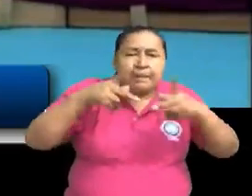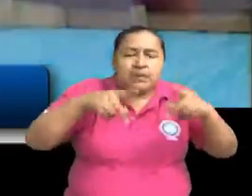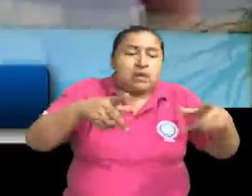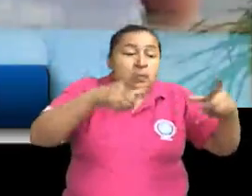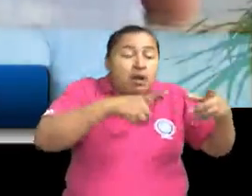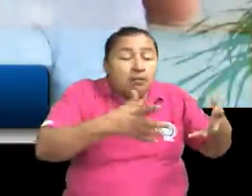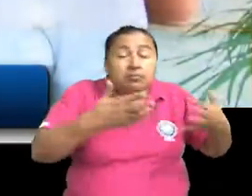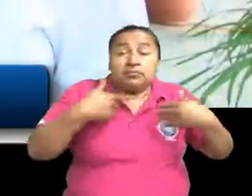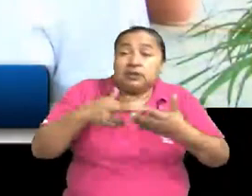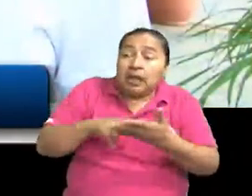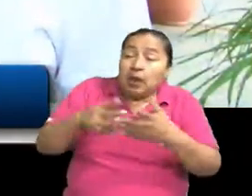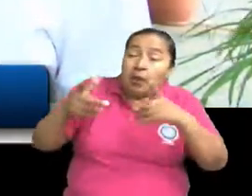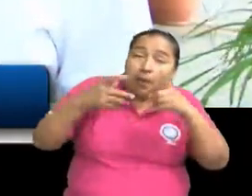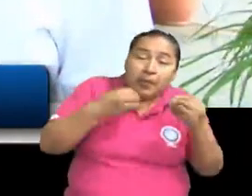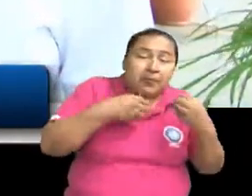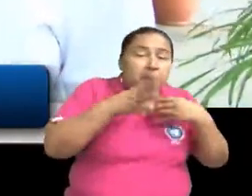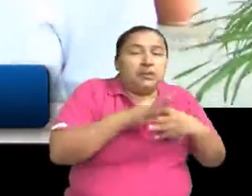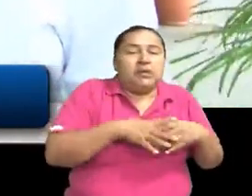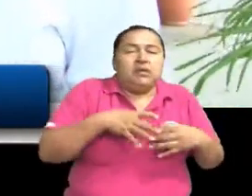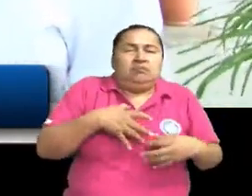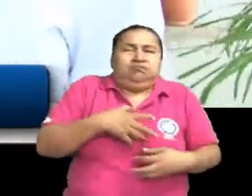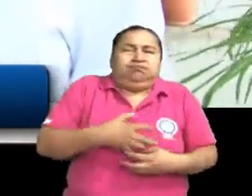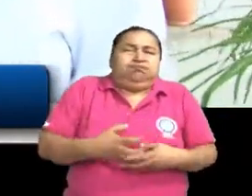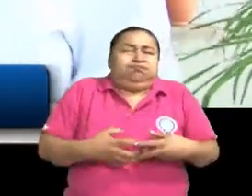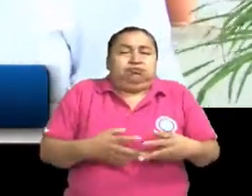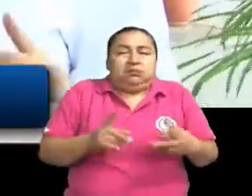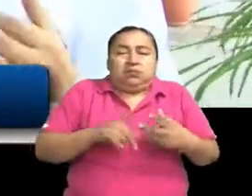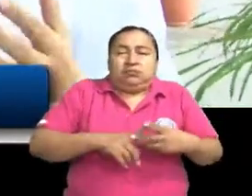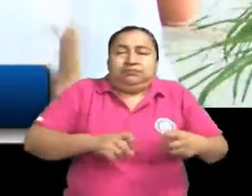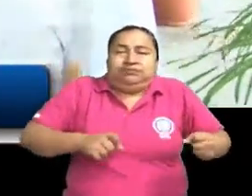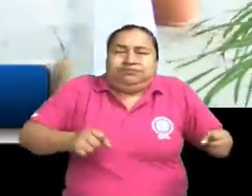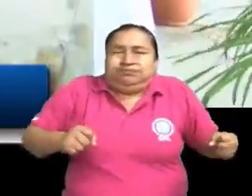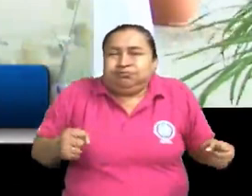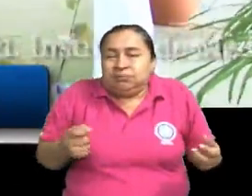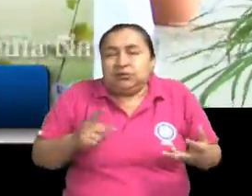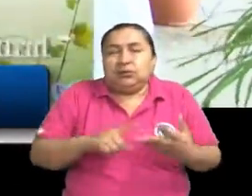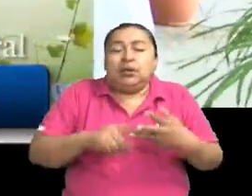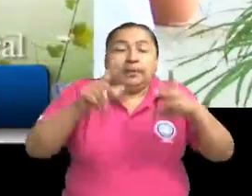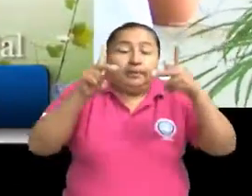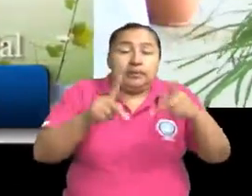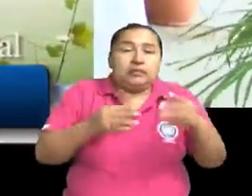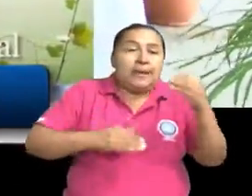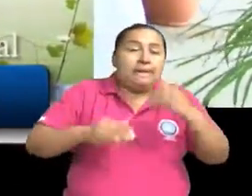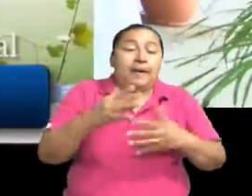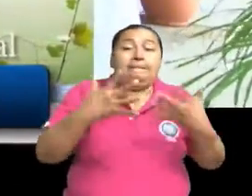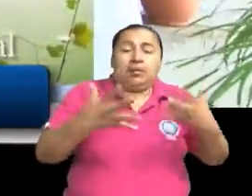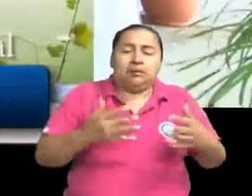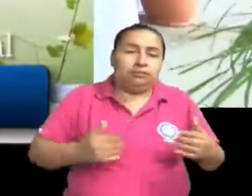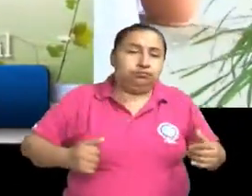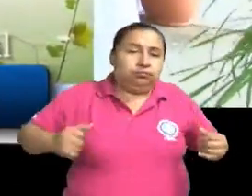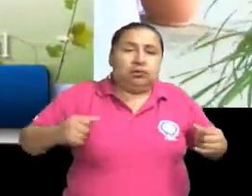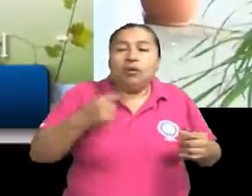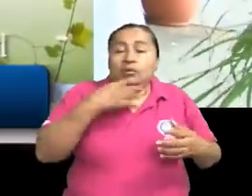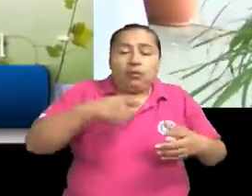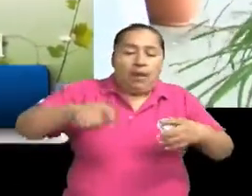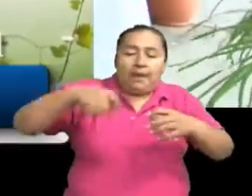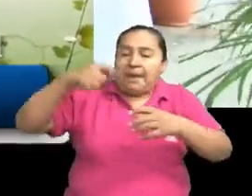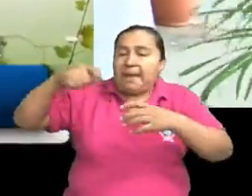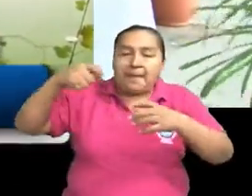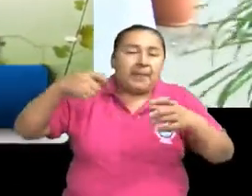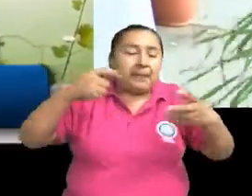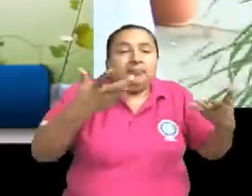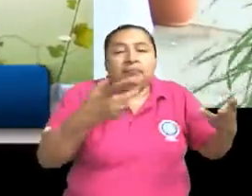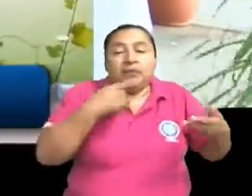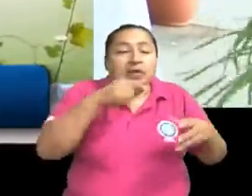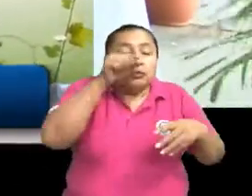la indigestión, la obesidad. O sea, la gente sube de peso, ¿ah? Porque come mucho. Mucho más